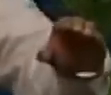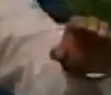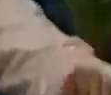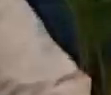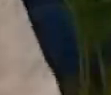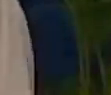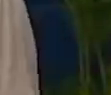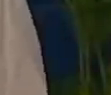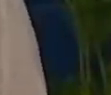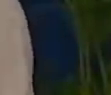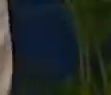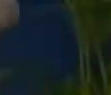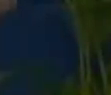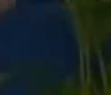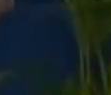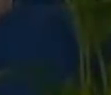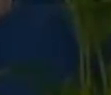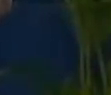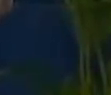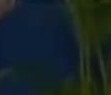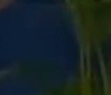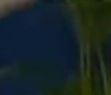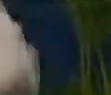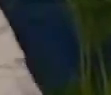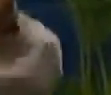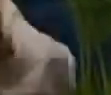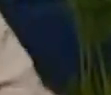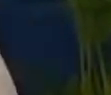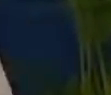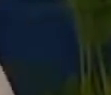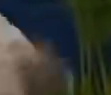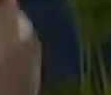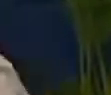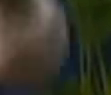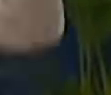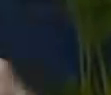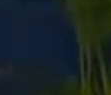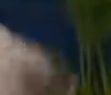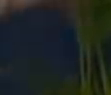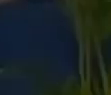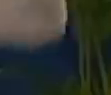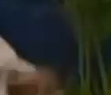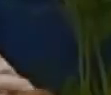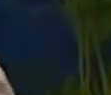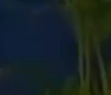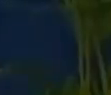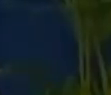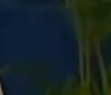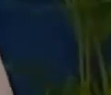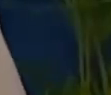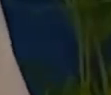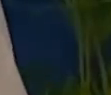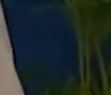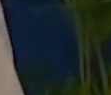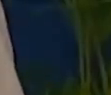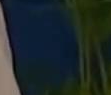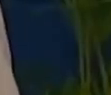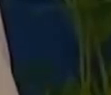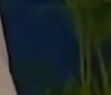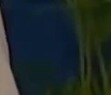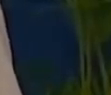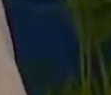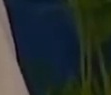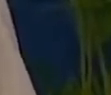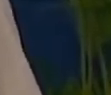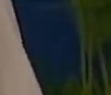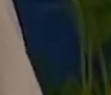acabó la guarimba. 4 meses estuvimos y los derrotamos. Ahora vamos a derrotar a los bachaqueros violentos de la ultraderecha